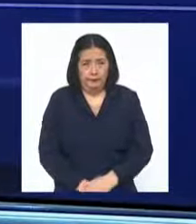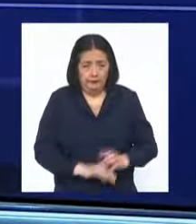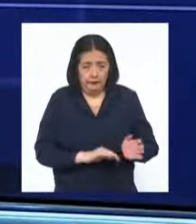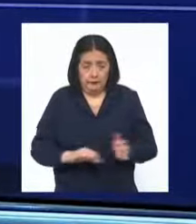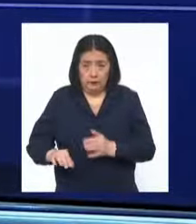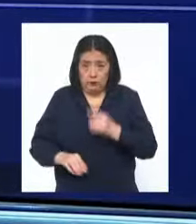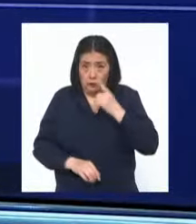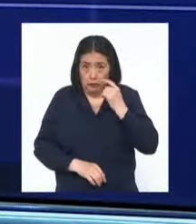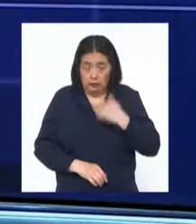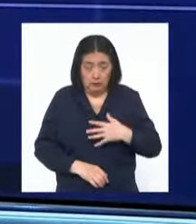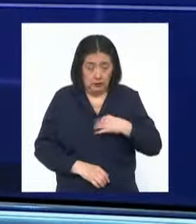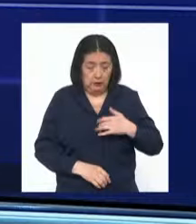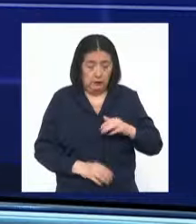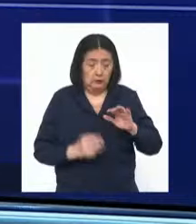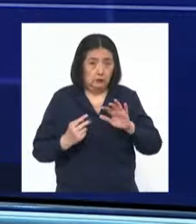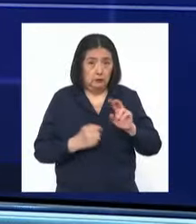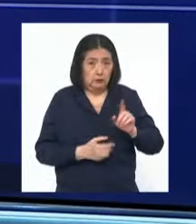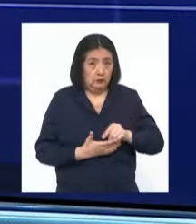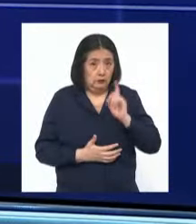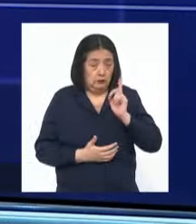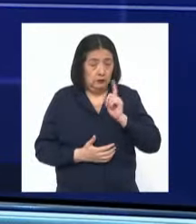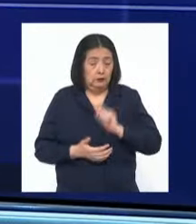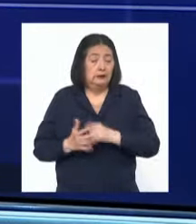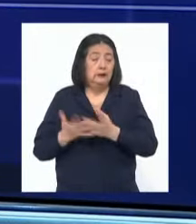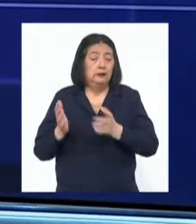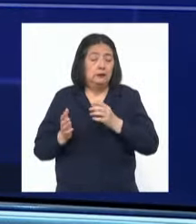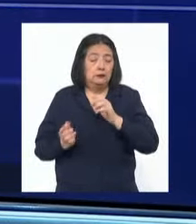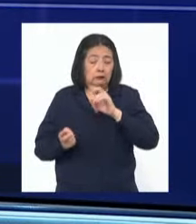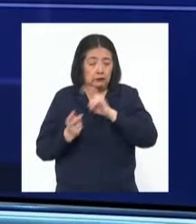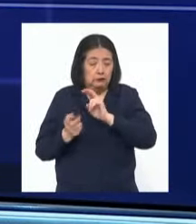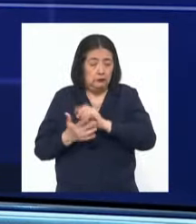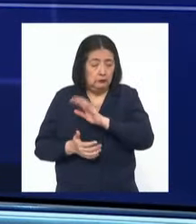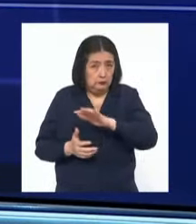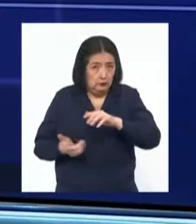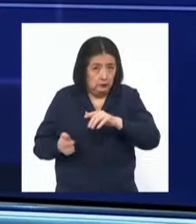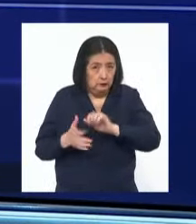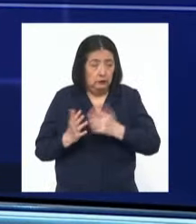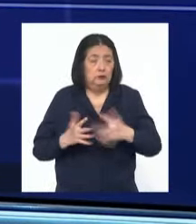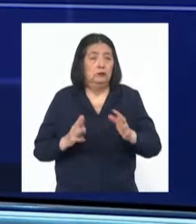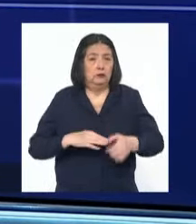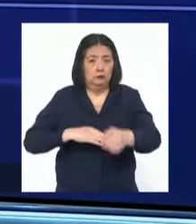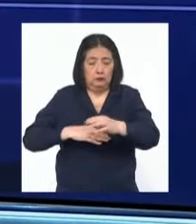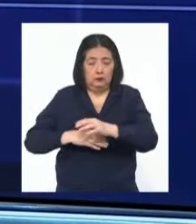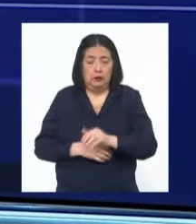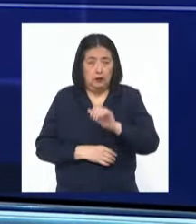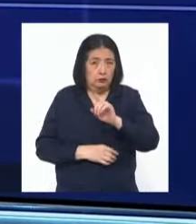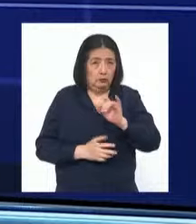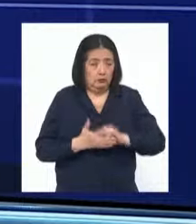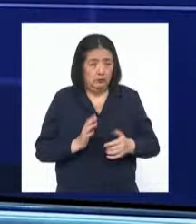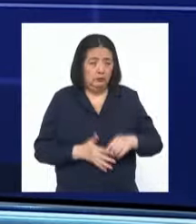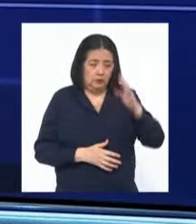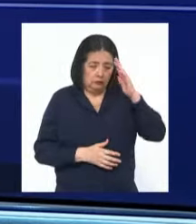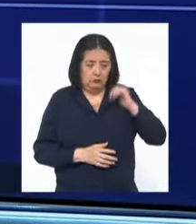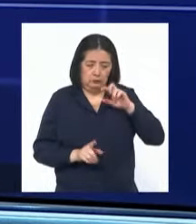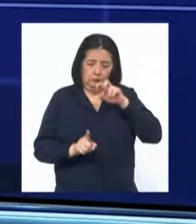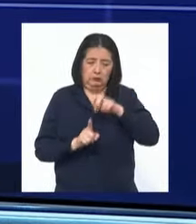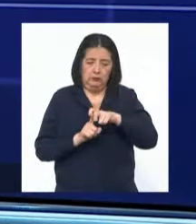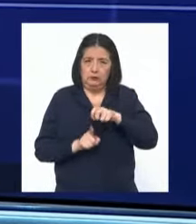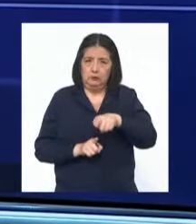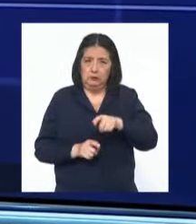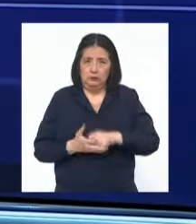Un hombre de 64 años acusado de pornografía infantil fue intervenido en Agua Dulce. Agentes de Serenazgo lo sorprendieron